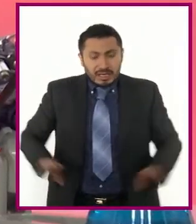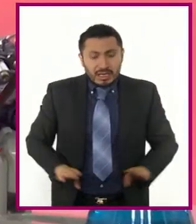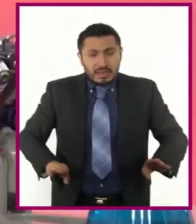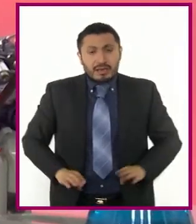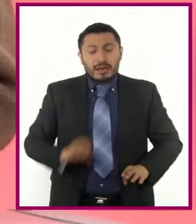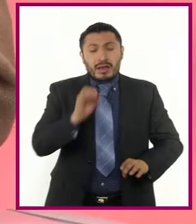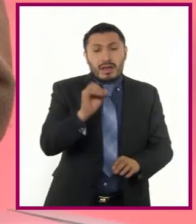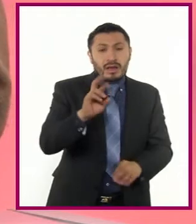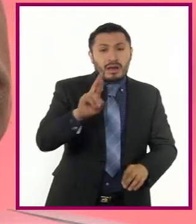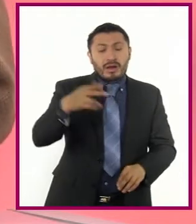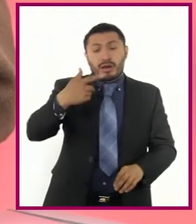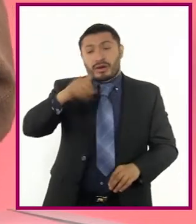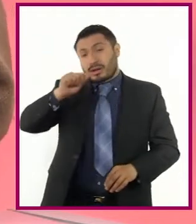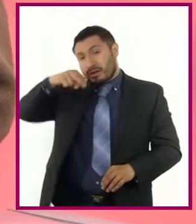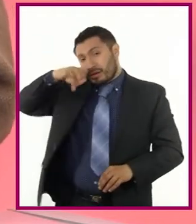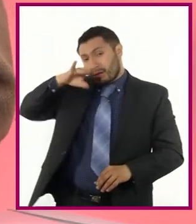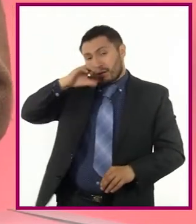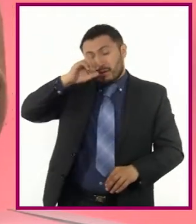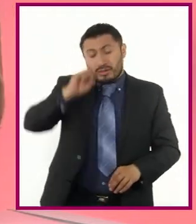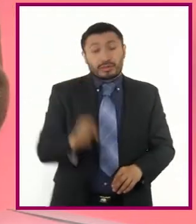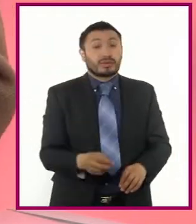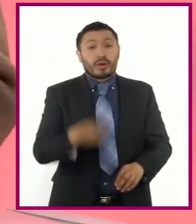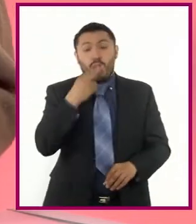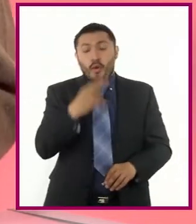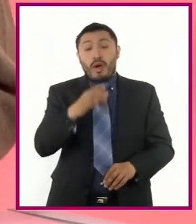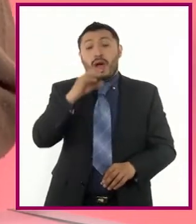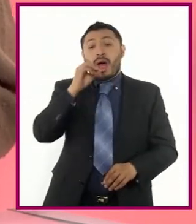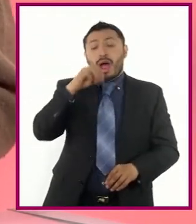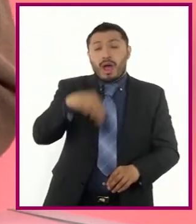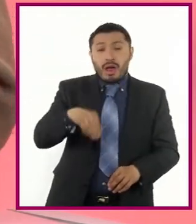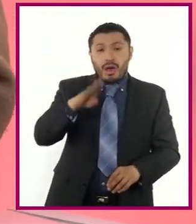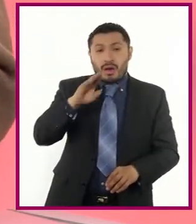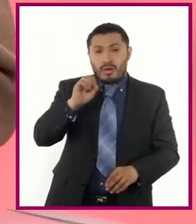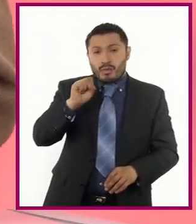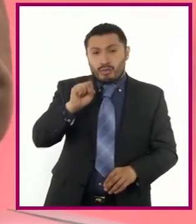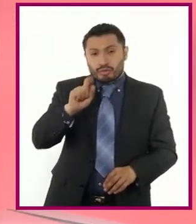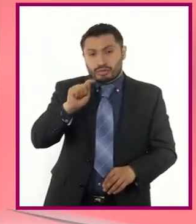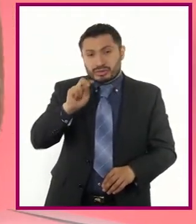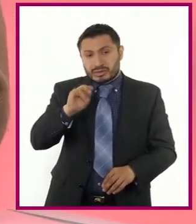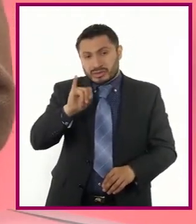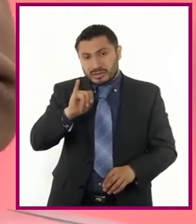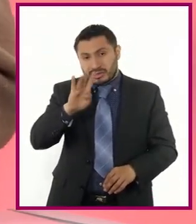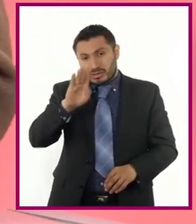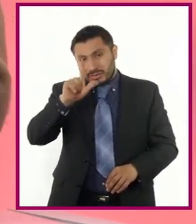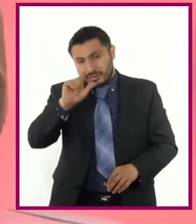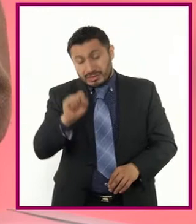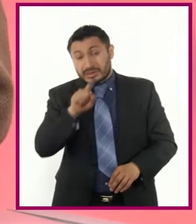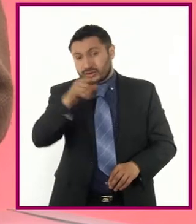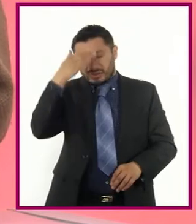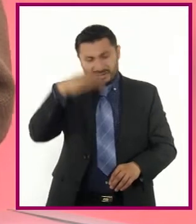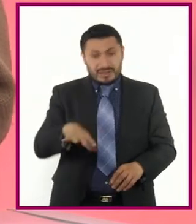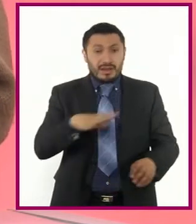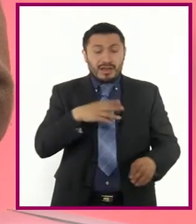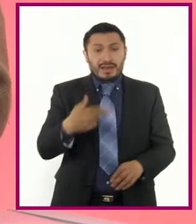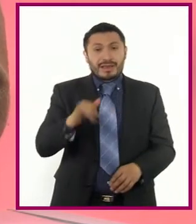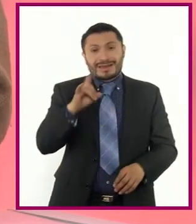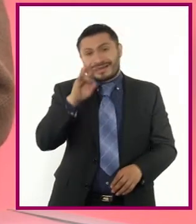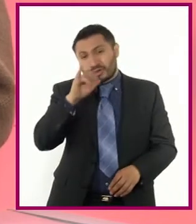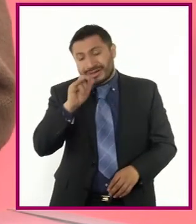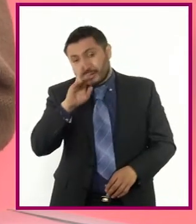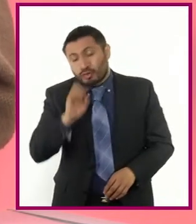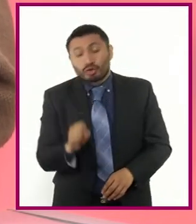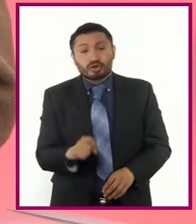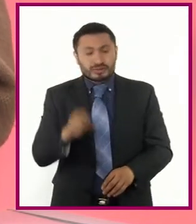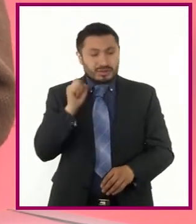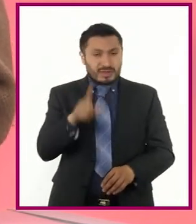muy palpable es el uso de los combustibles. Entonces, estos combustibles, como ya también ustedes saben, son hidrocarburos. Entonces, en ese